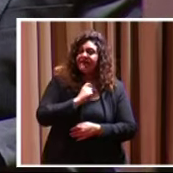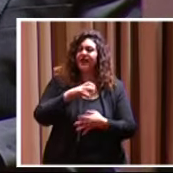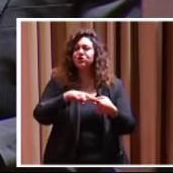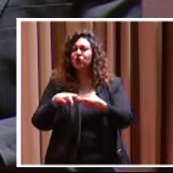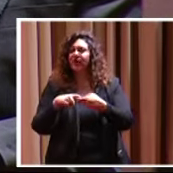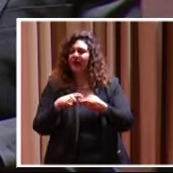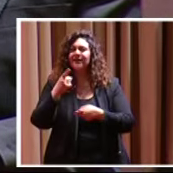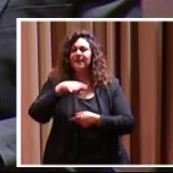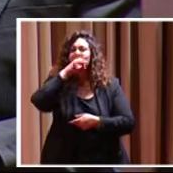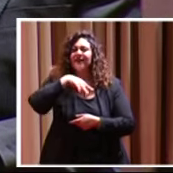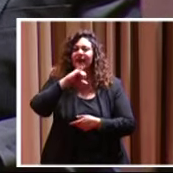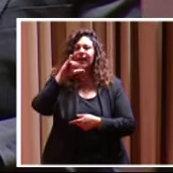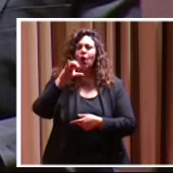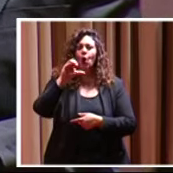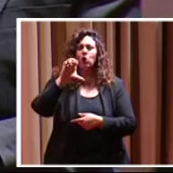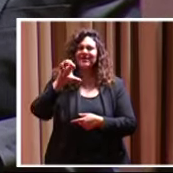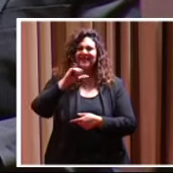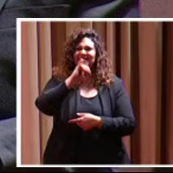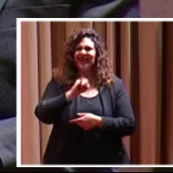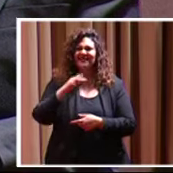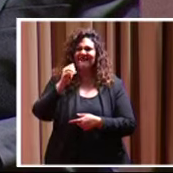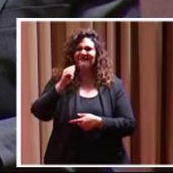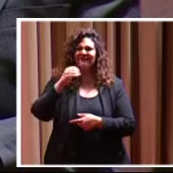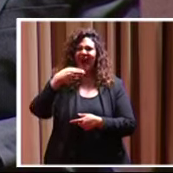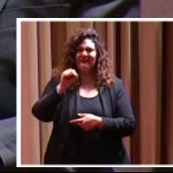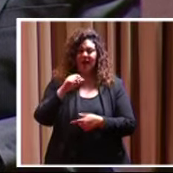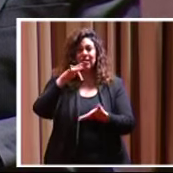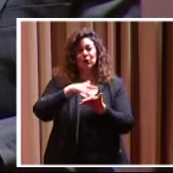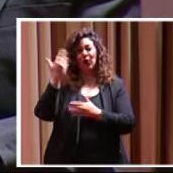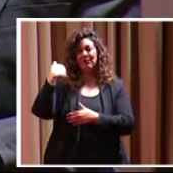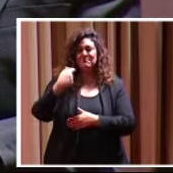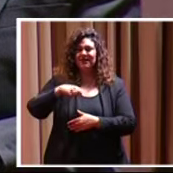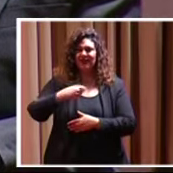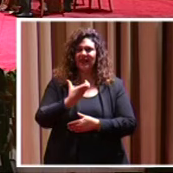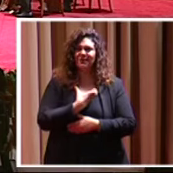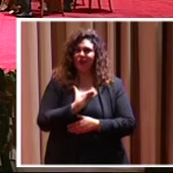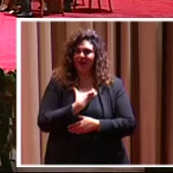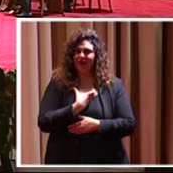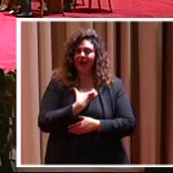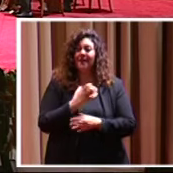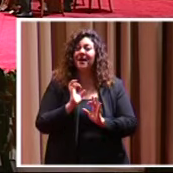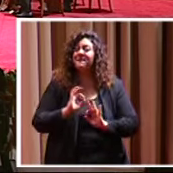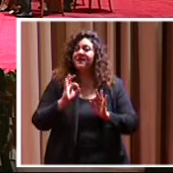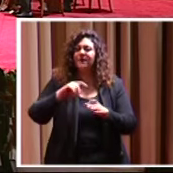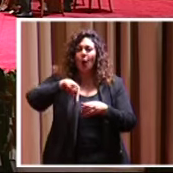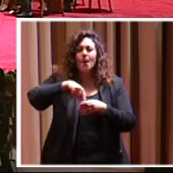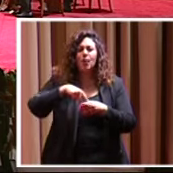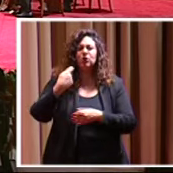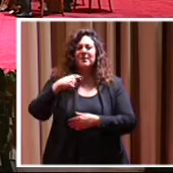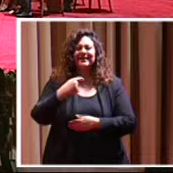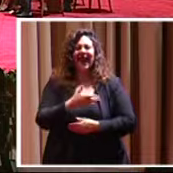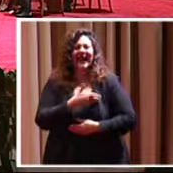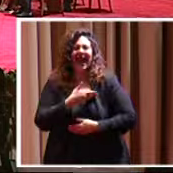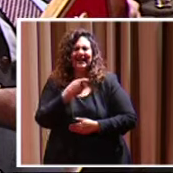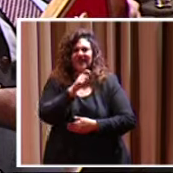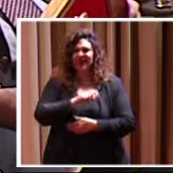también tuvo José Sánchez Fava cuando fue presidente de Diputación, pero sobre todo desde su puesto de presidente de Cáritas